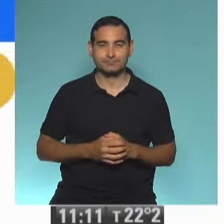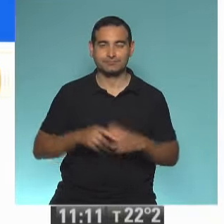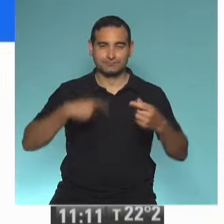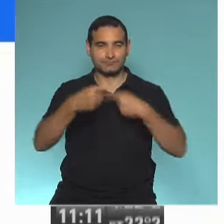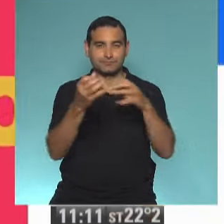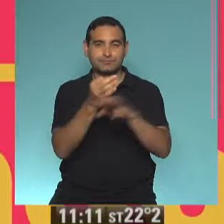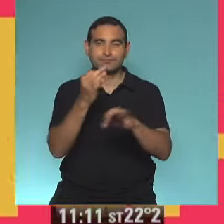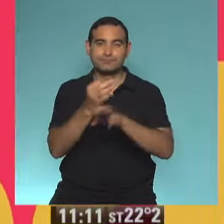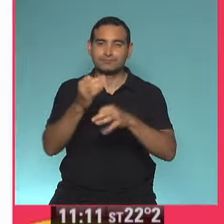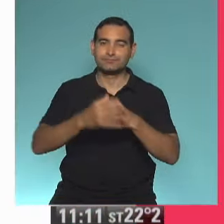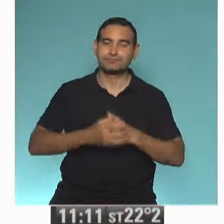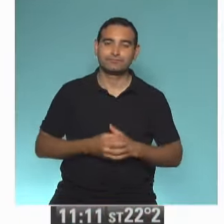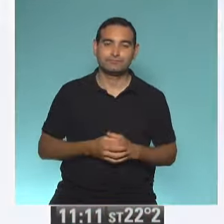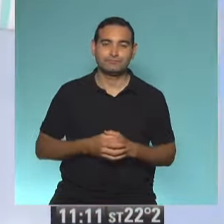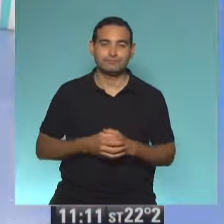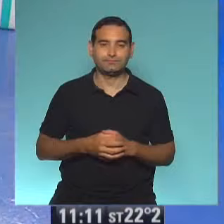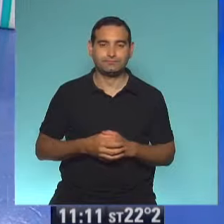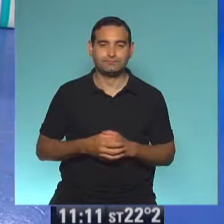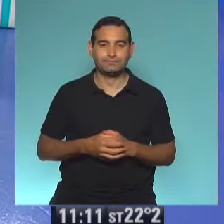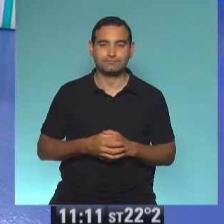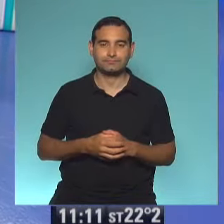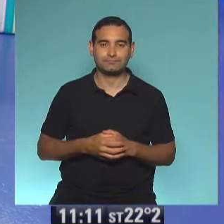Seguimos educando.